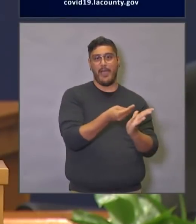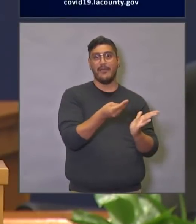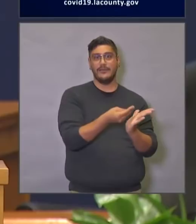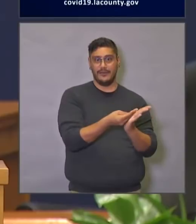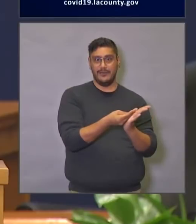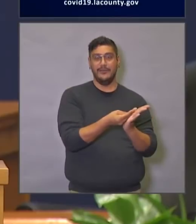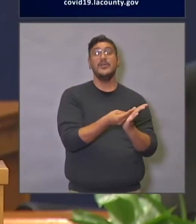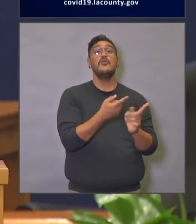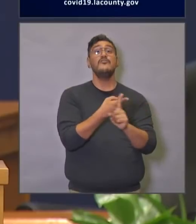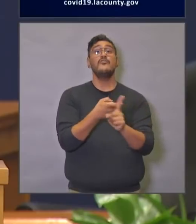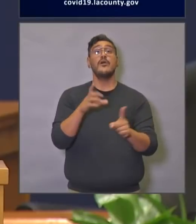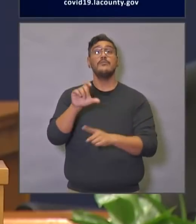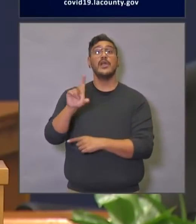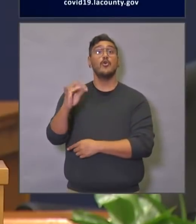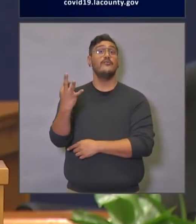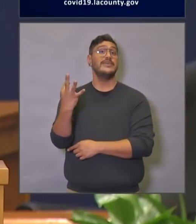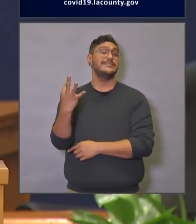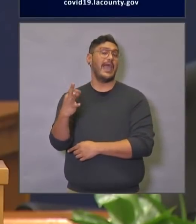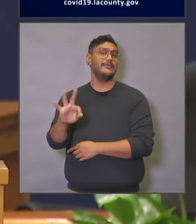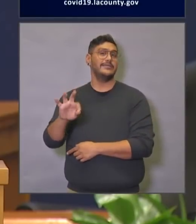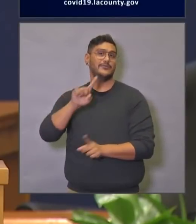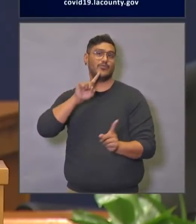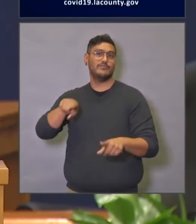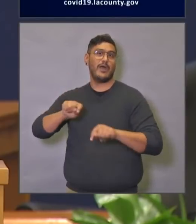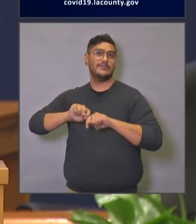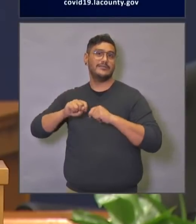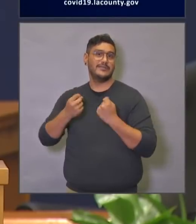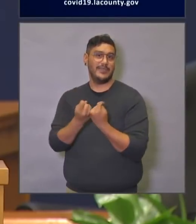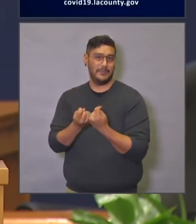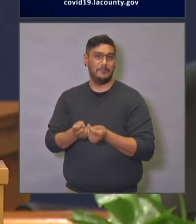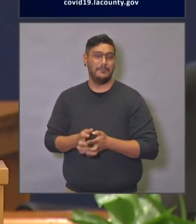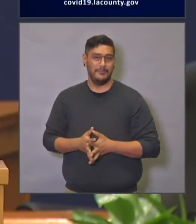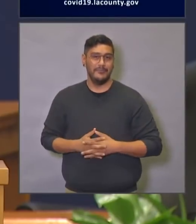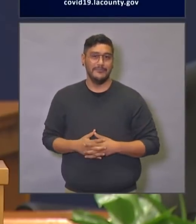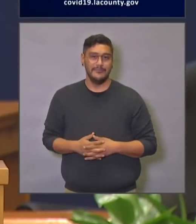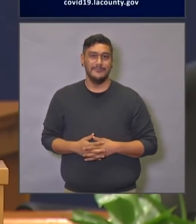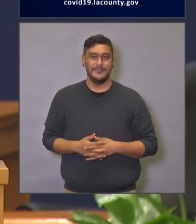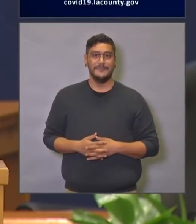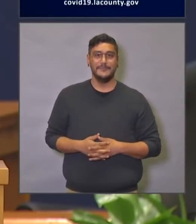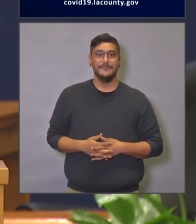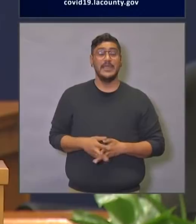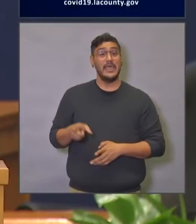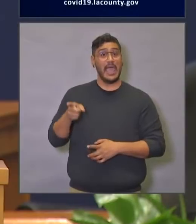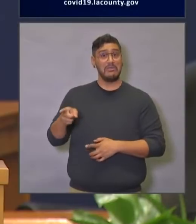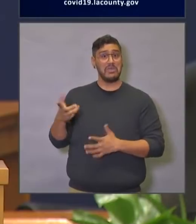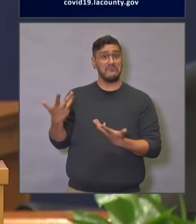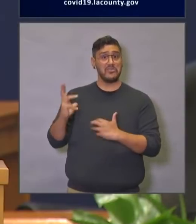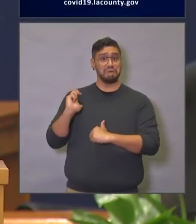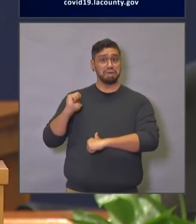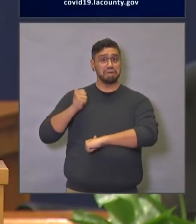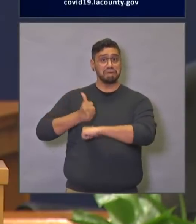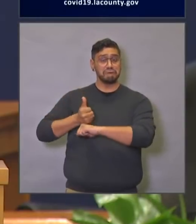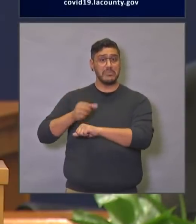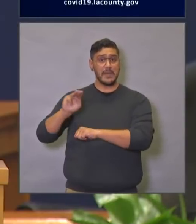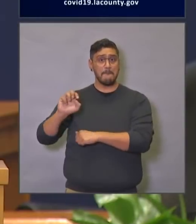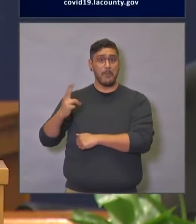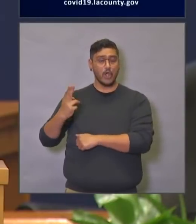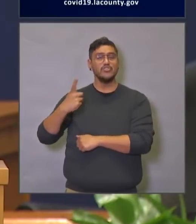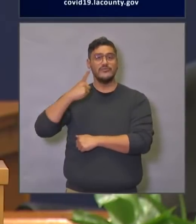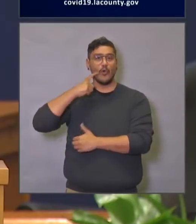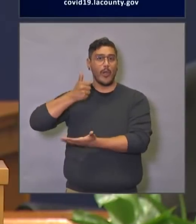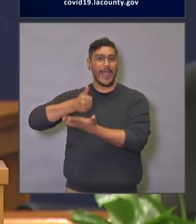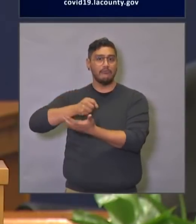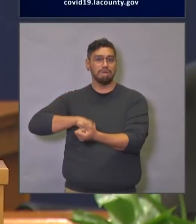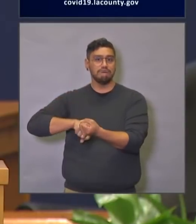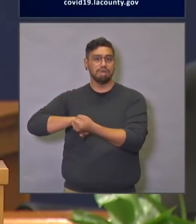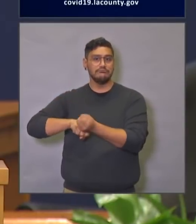respuesta COVID-19 de educación infantil del Condado de Los Ángeles, que se creó en marzo para apoyar a los trabajadores esenciales